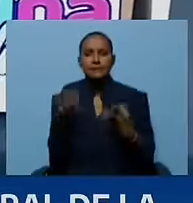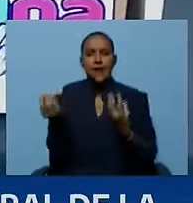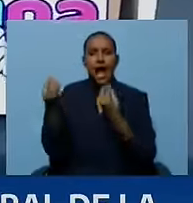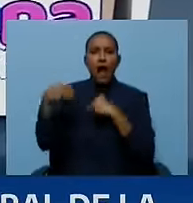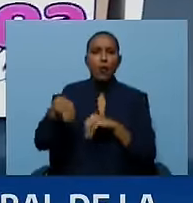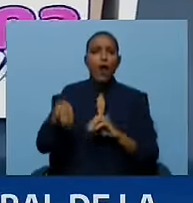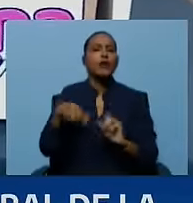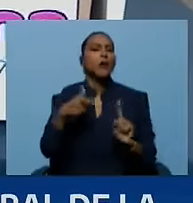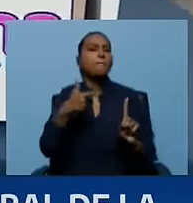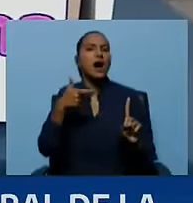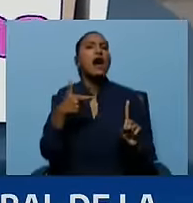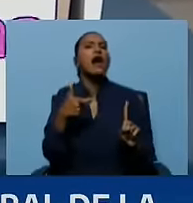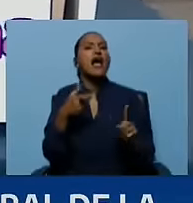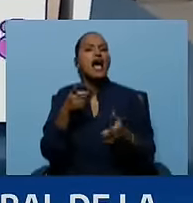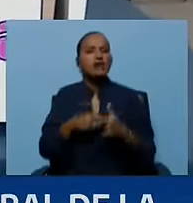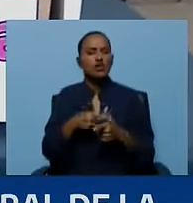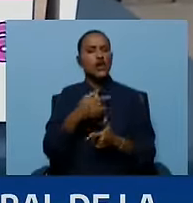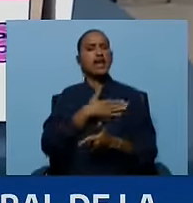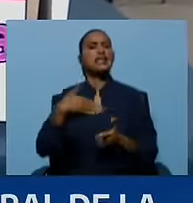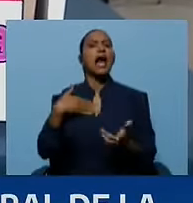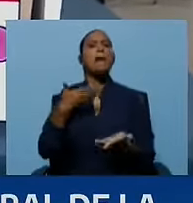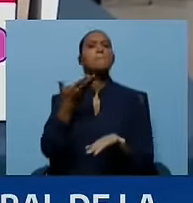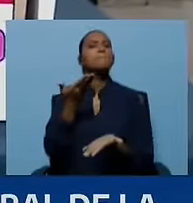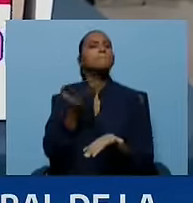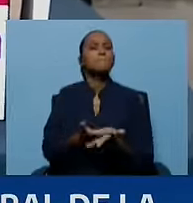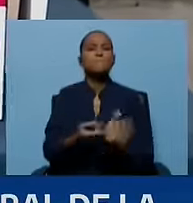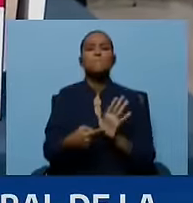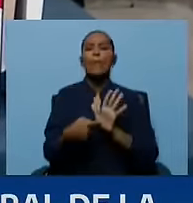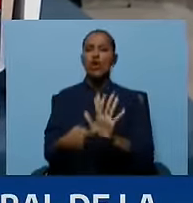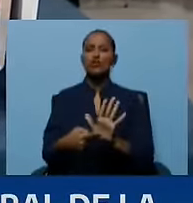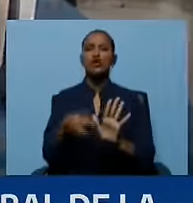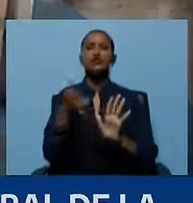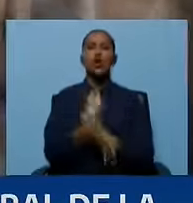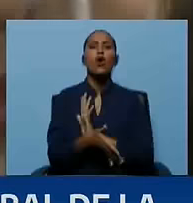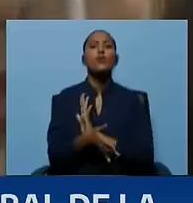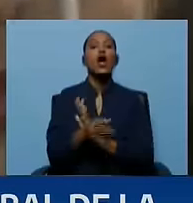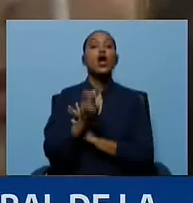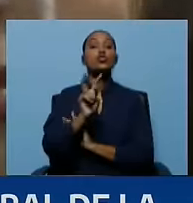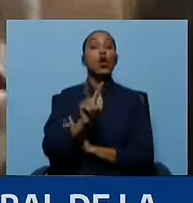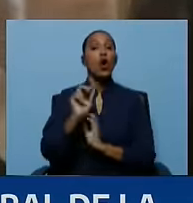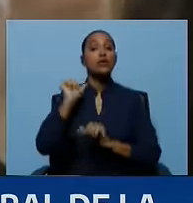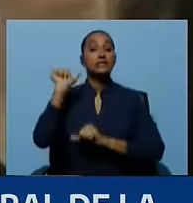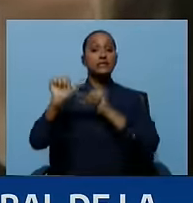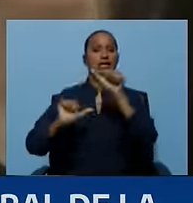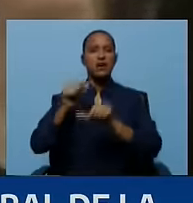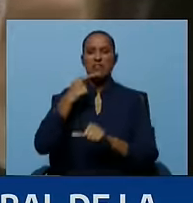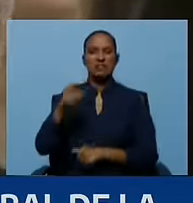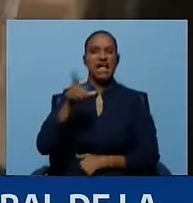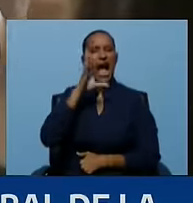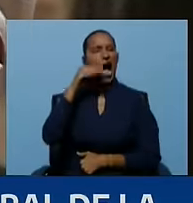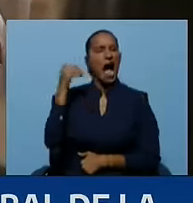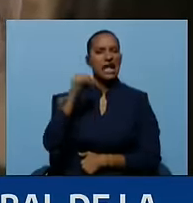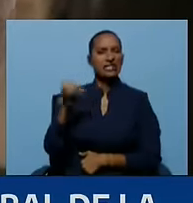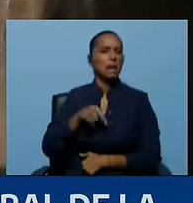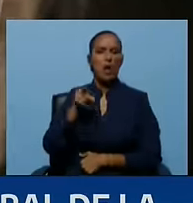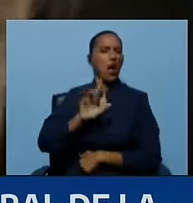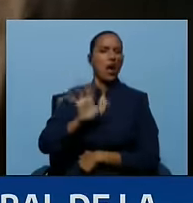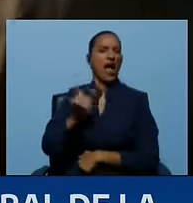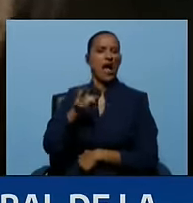Y quisieron presentar como presentaron a Ezequiel Zamora durante dos siglos como un bandolero. Lo mismo